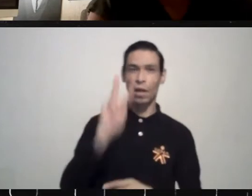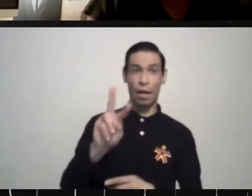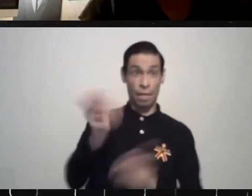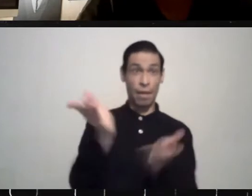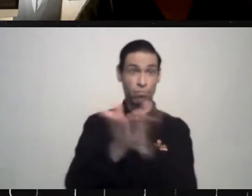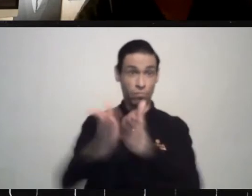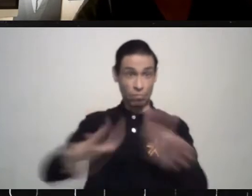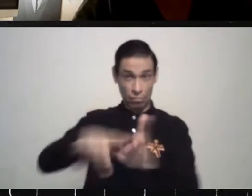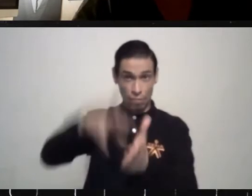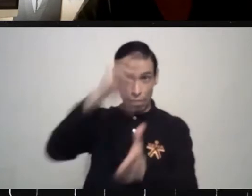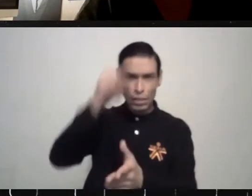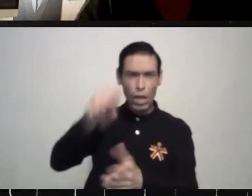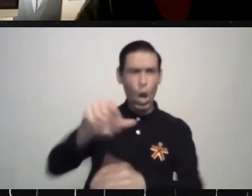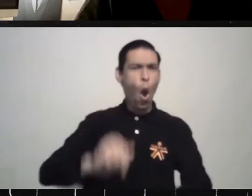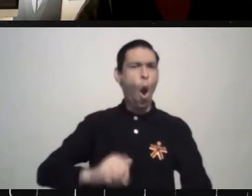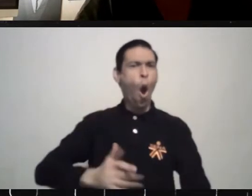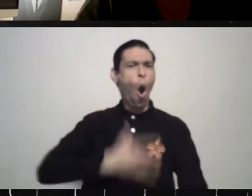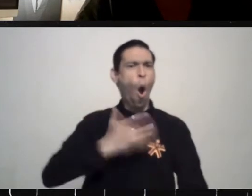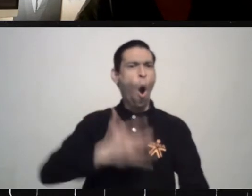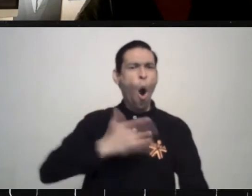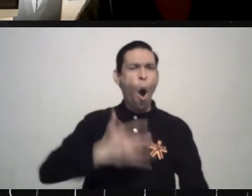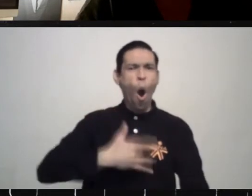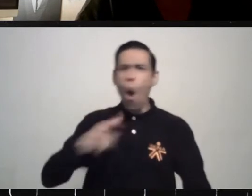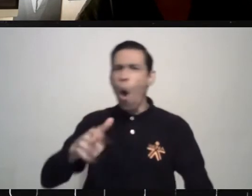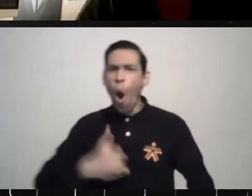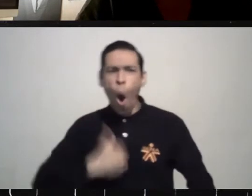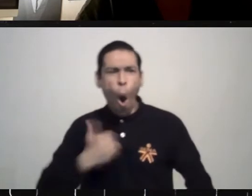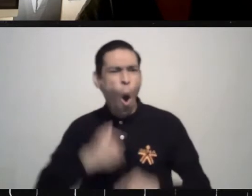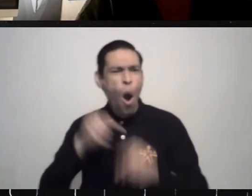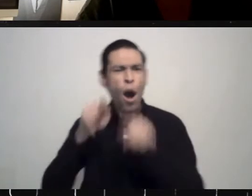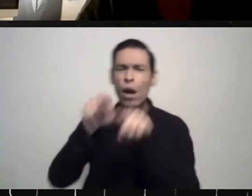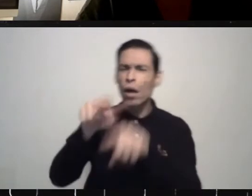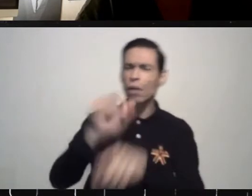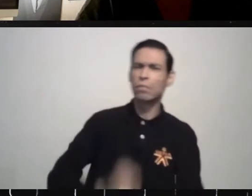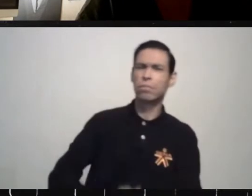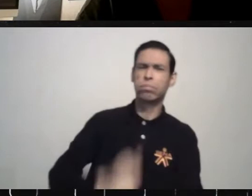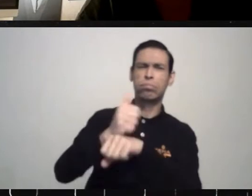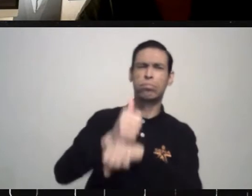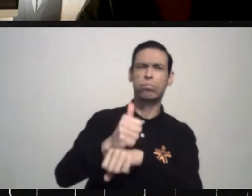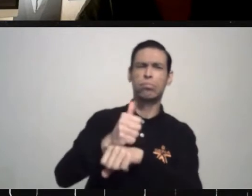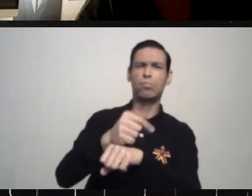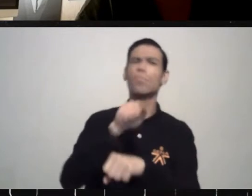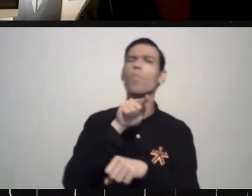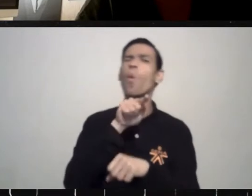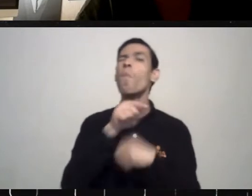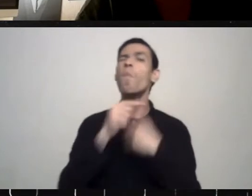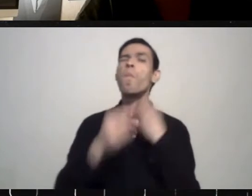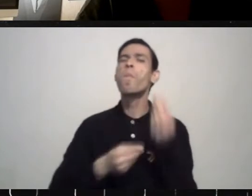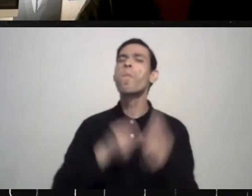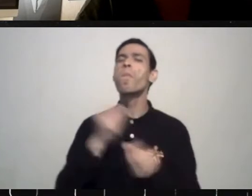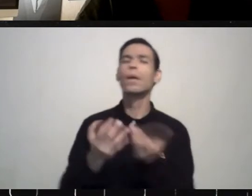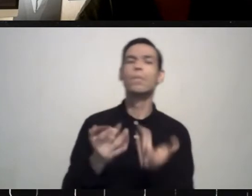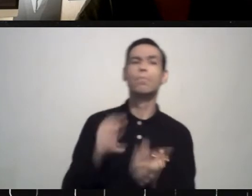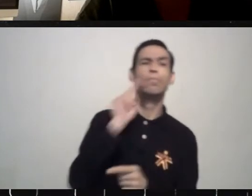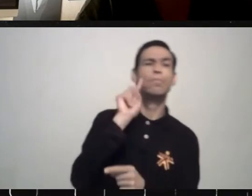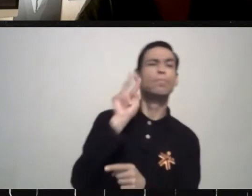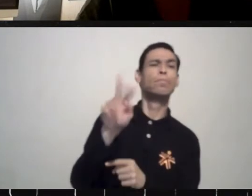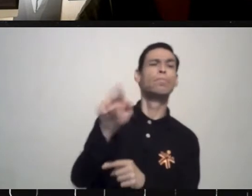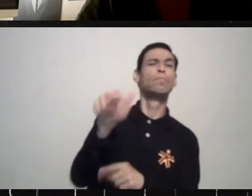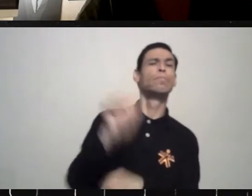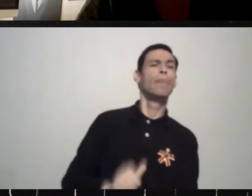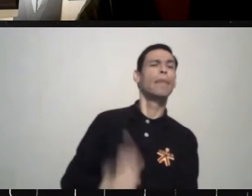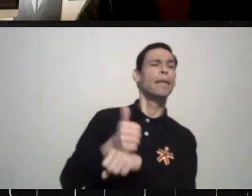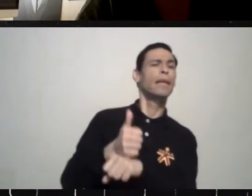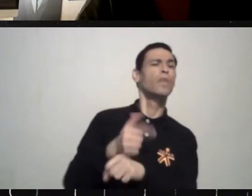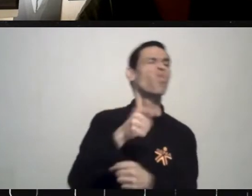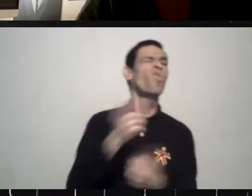actores inclusive con mucha experiencia trabajan también con directores muy jóvenes, es que esperas de ese director, ¿no? O sea, porque experiencia no tiene, pero entonces